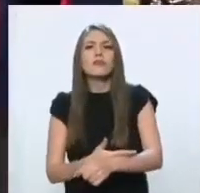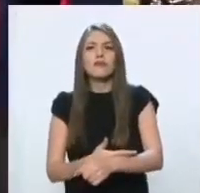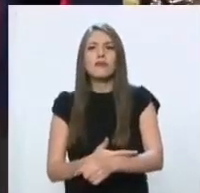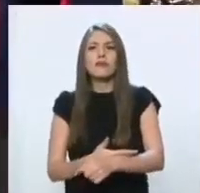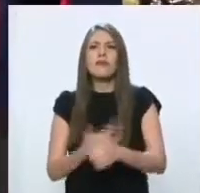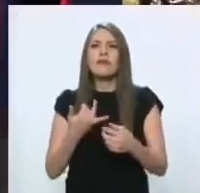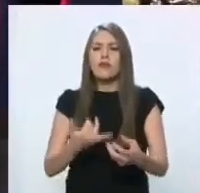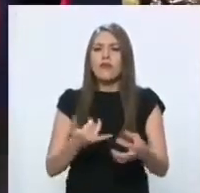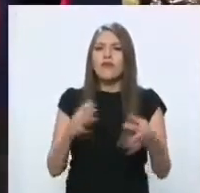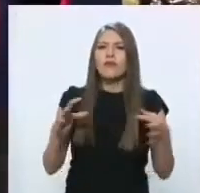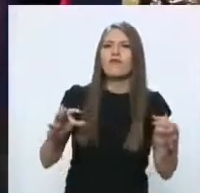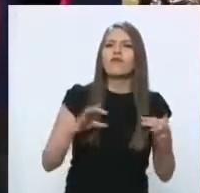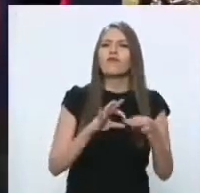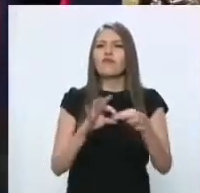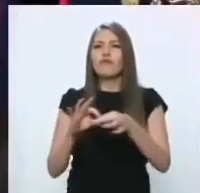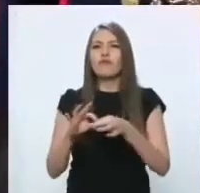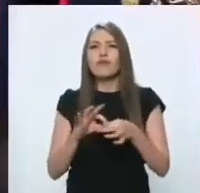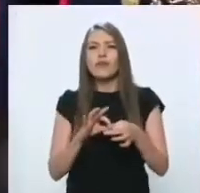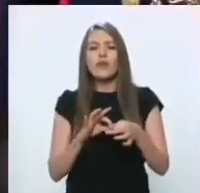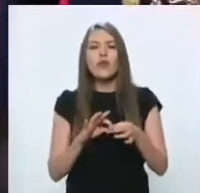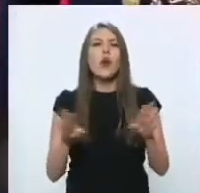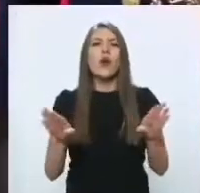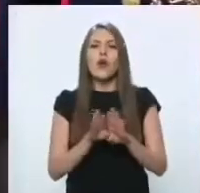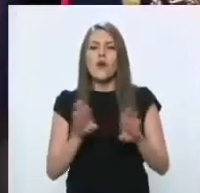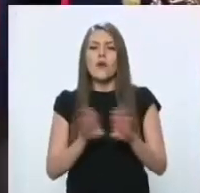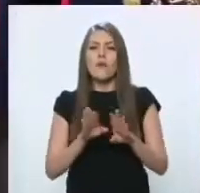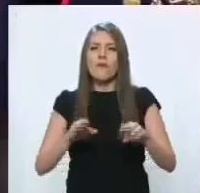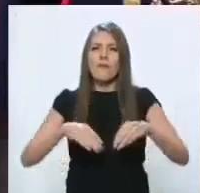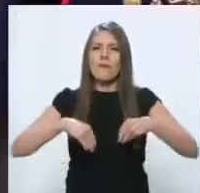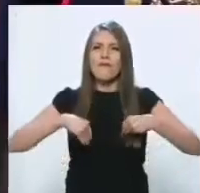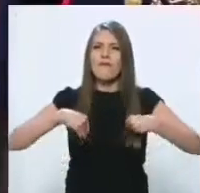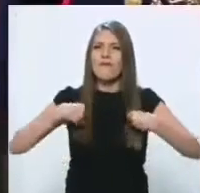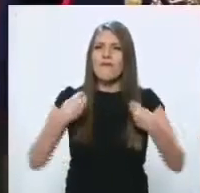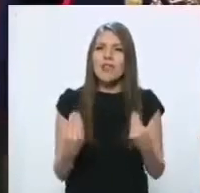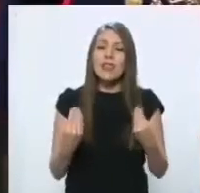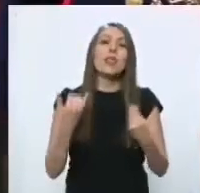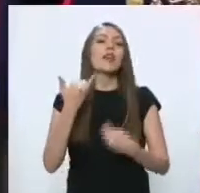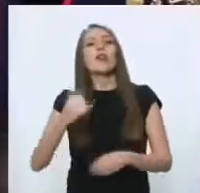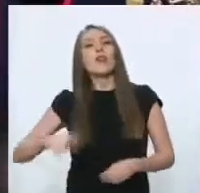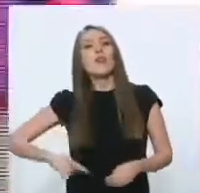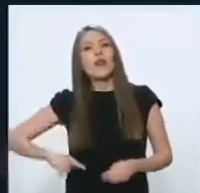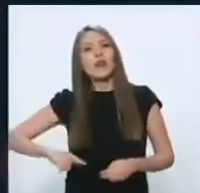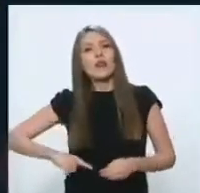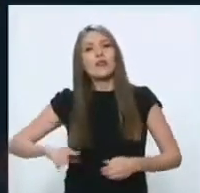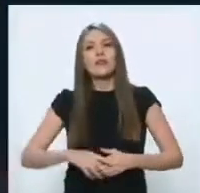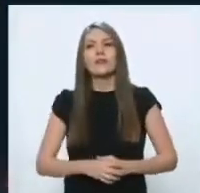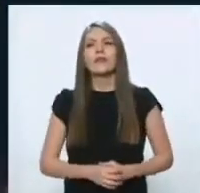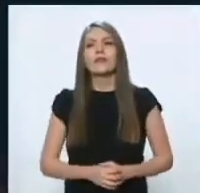fraternidad en forma de vida y de gobierno.